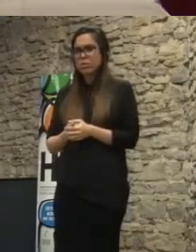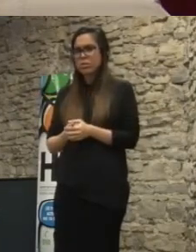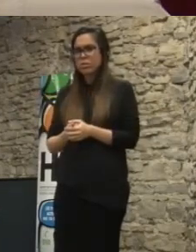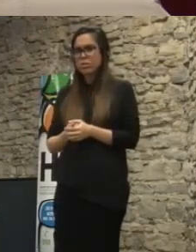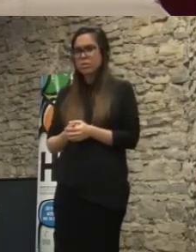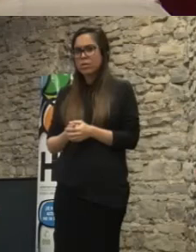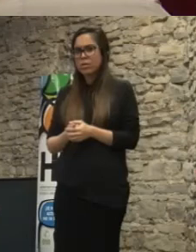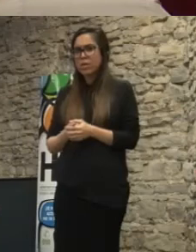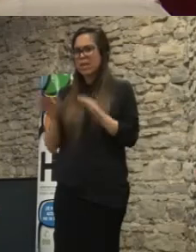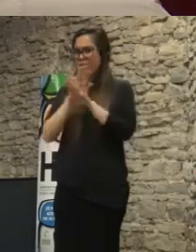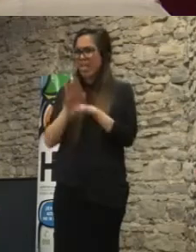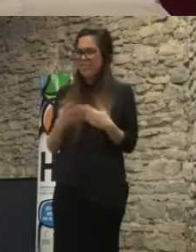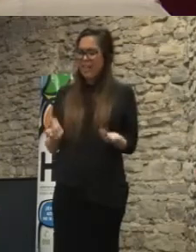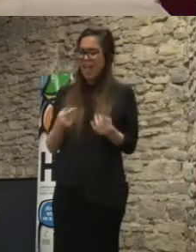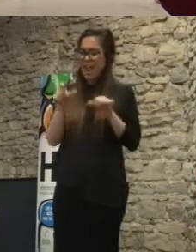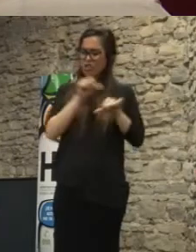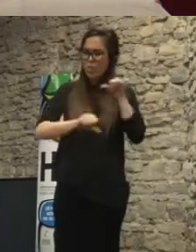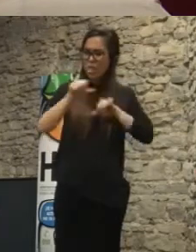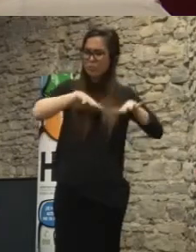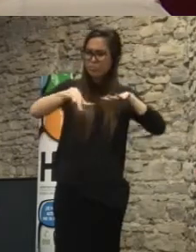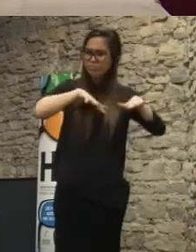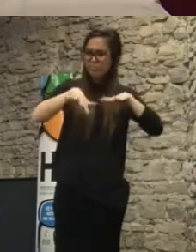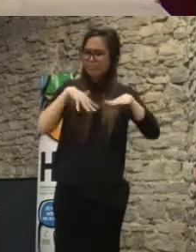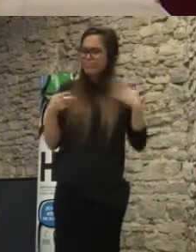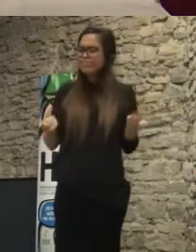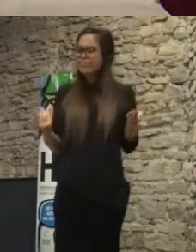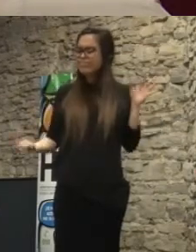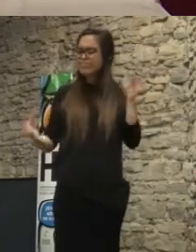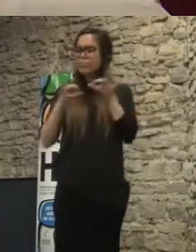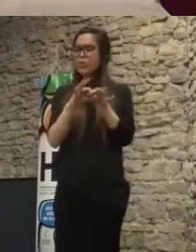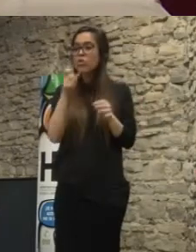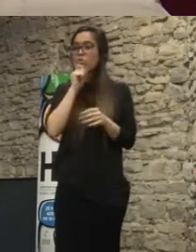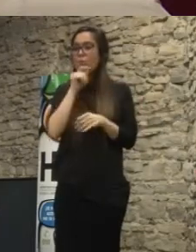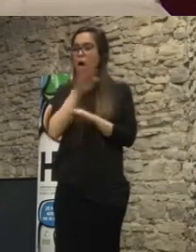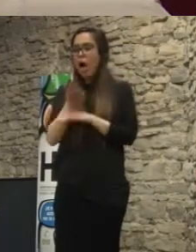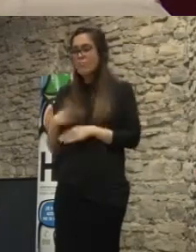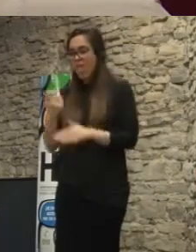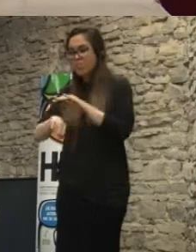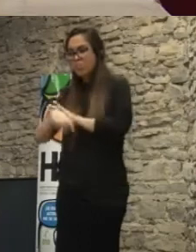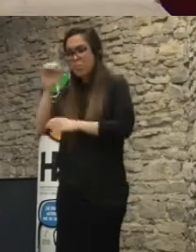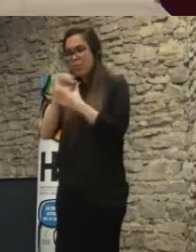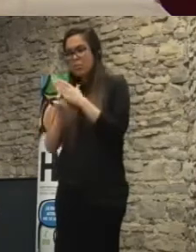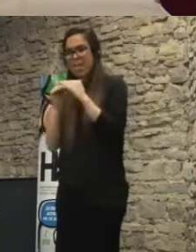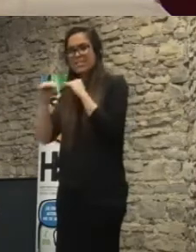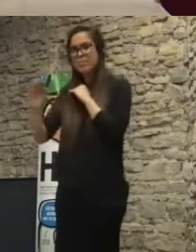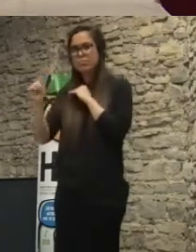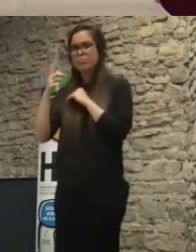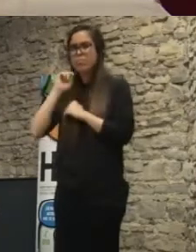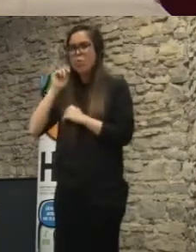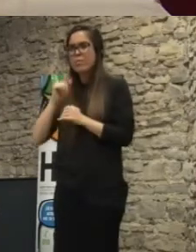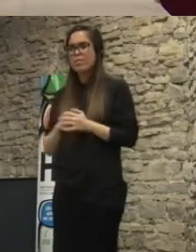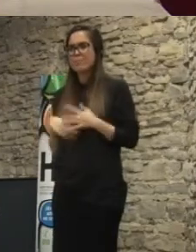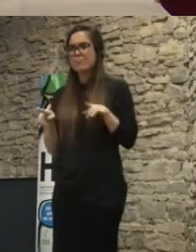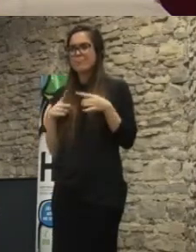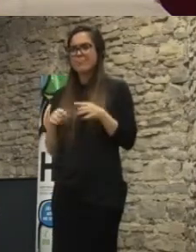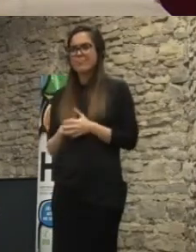el asociacionismo, cómo se puede reconducir, porque es uno de los más estables históricamente. Es uno de